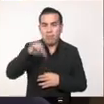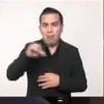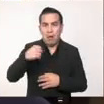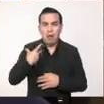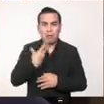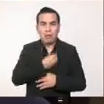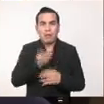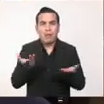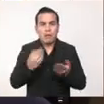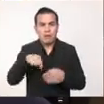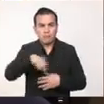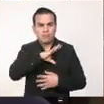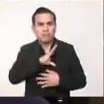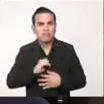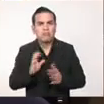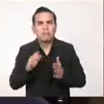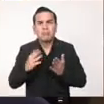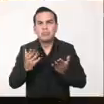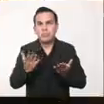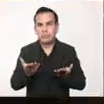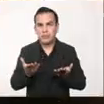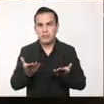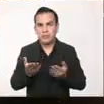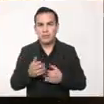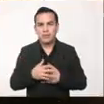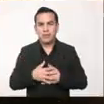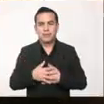estamos haciendo nosotros.